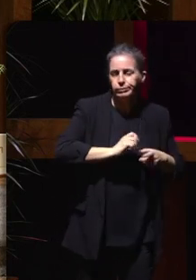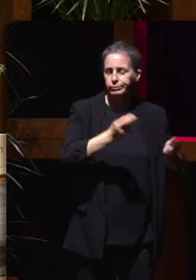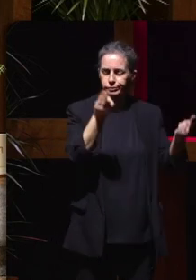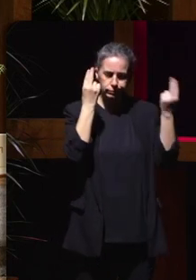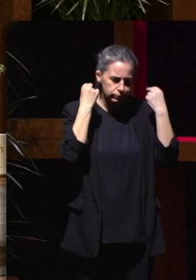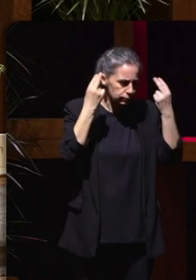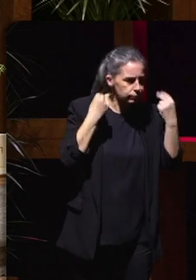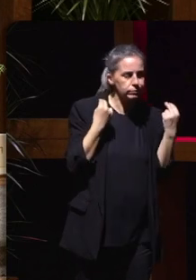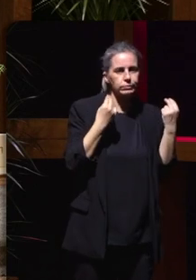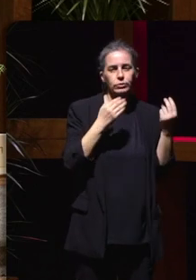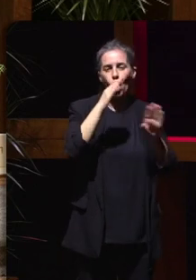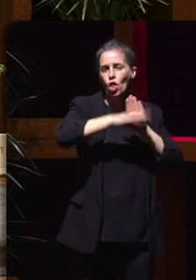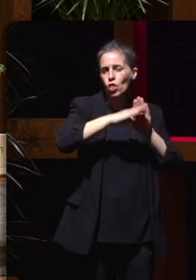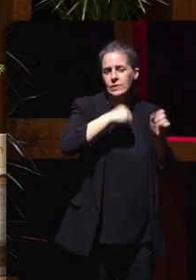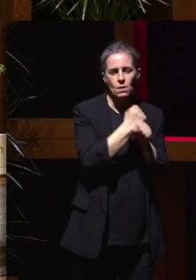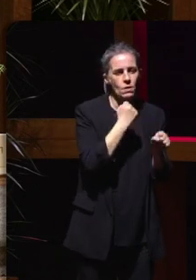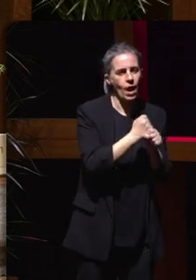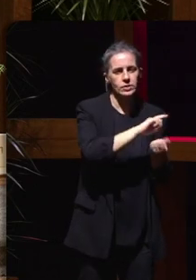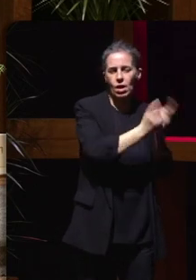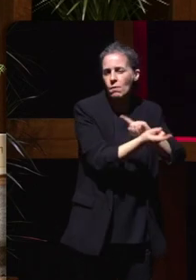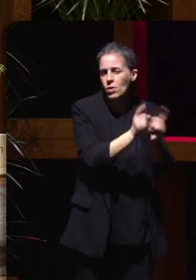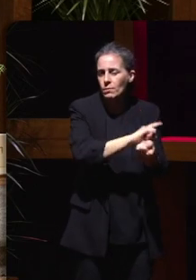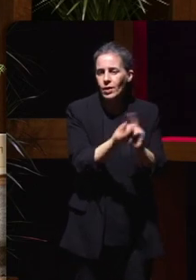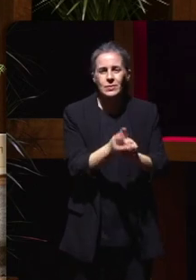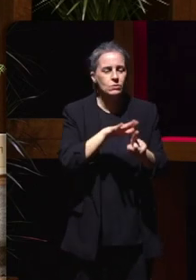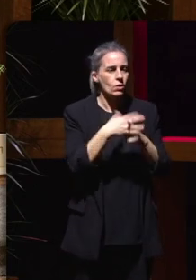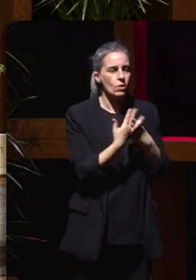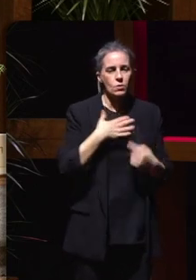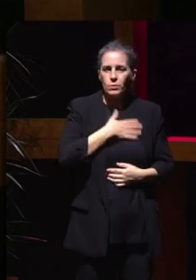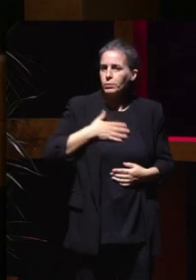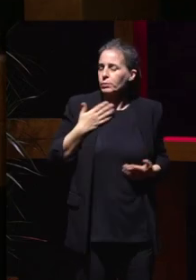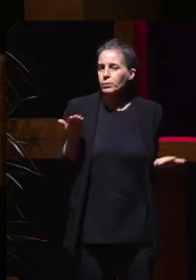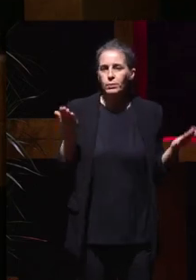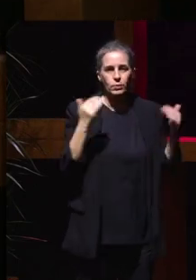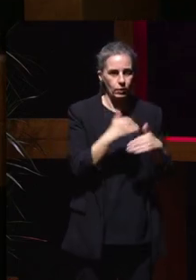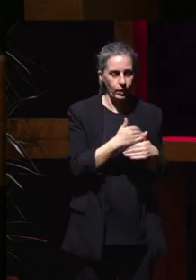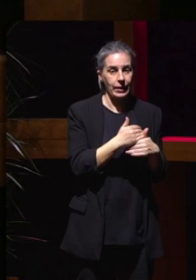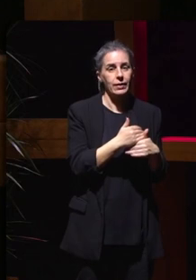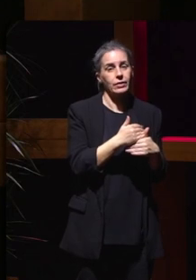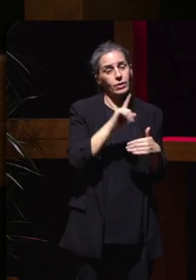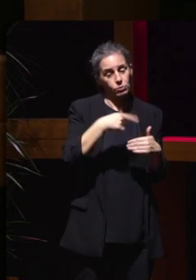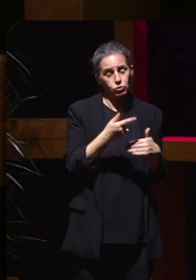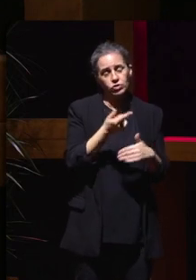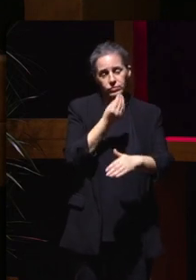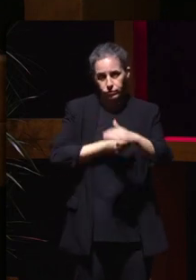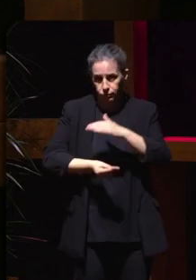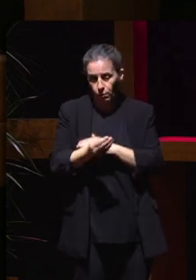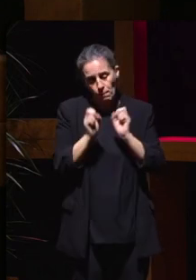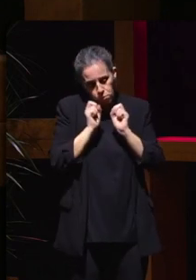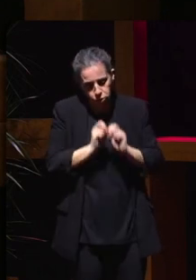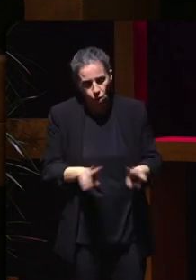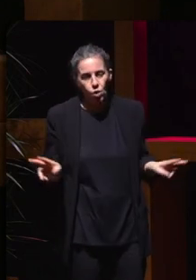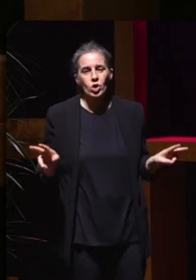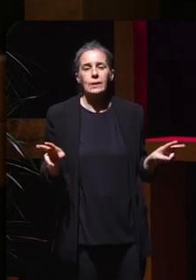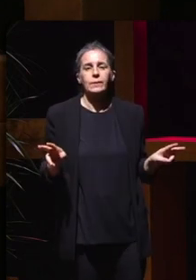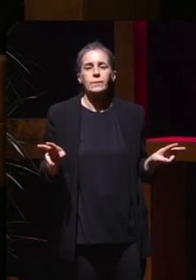laborales y una situación de incomodidad de permanente que veudada en gran parte por la media maternidad de qué reto hubo